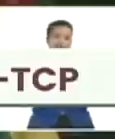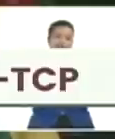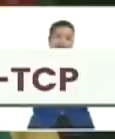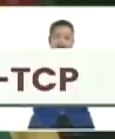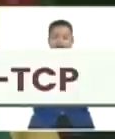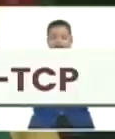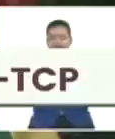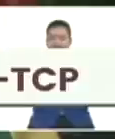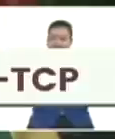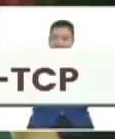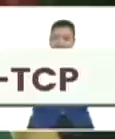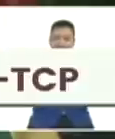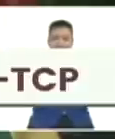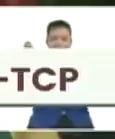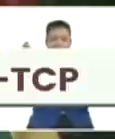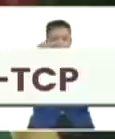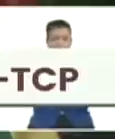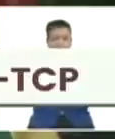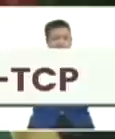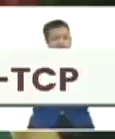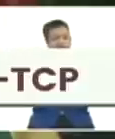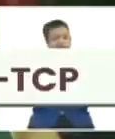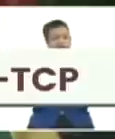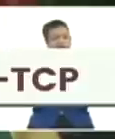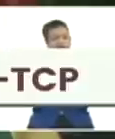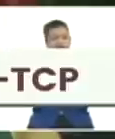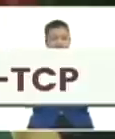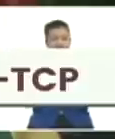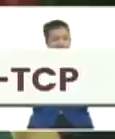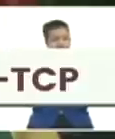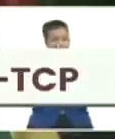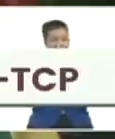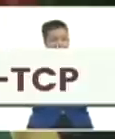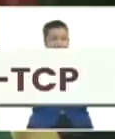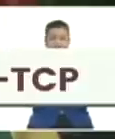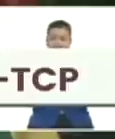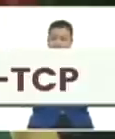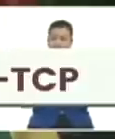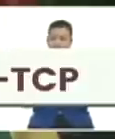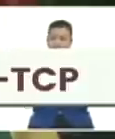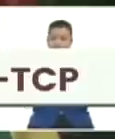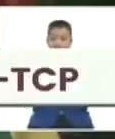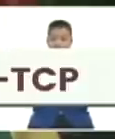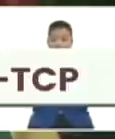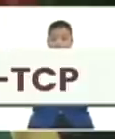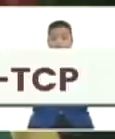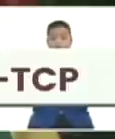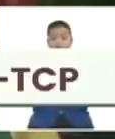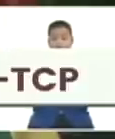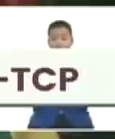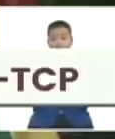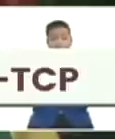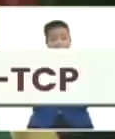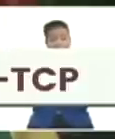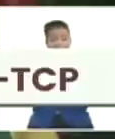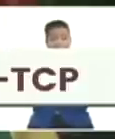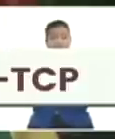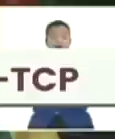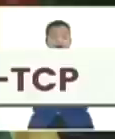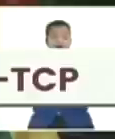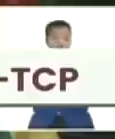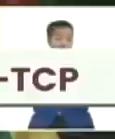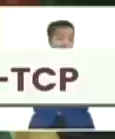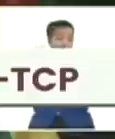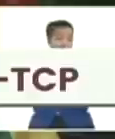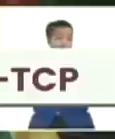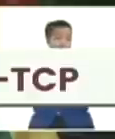sanciones unilaterales extraterritoriales para encarar la actual crisis militar en el este de Europa. Y no hablar de